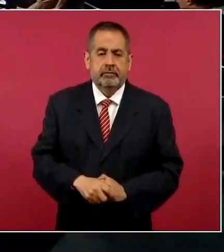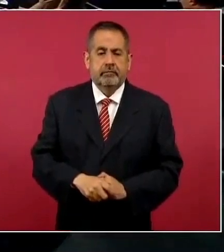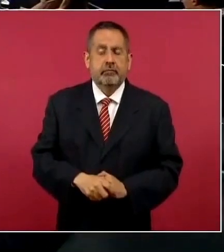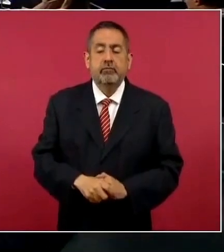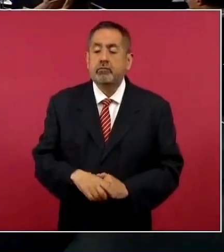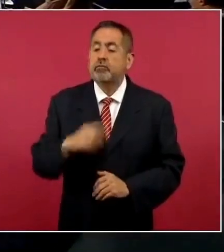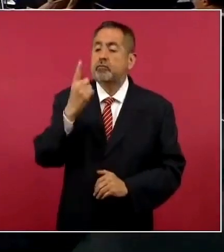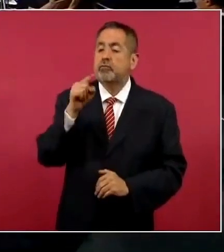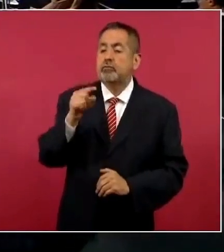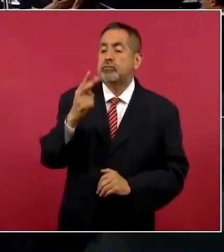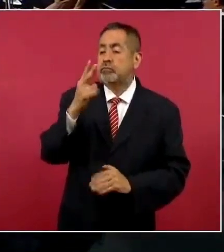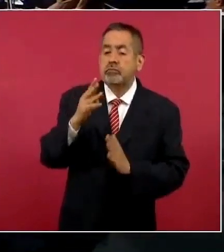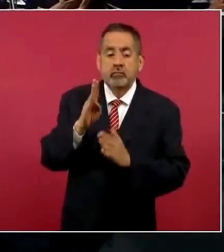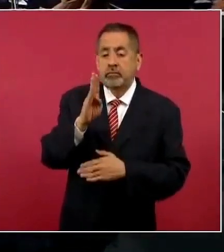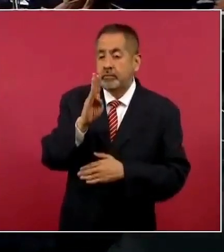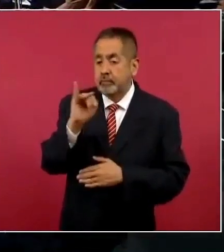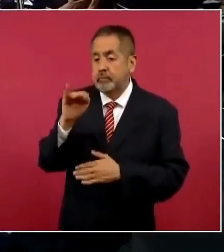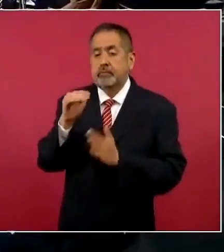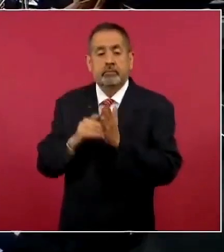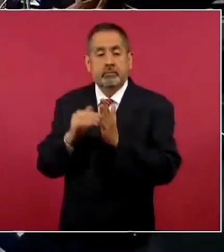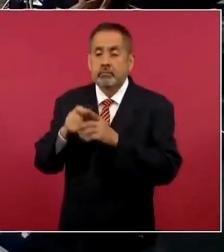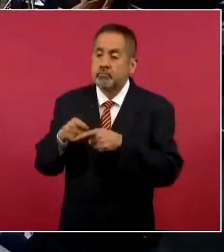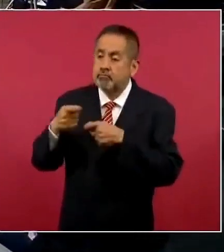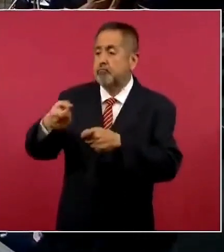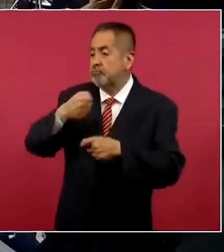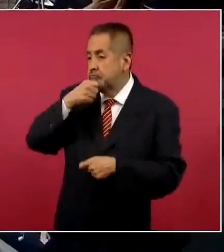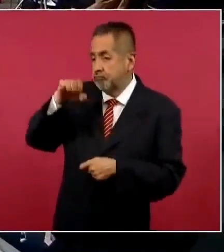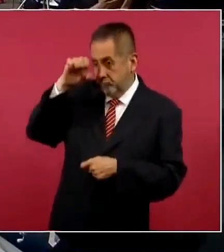1,2 billones a los adultos mayores.